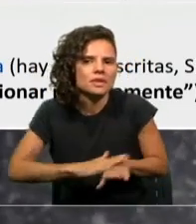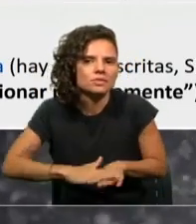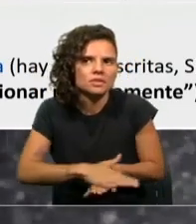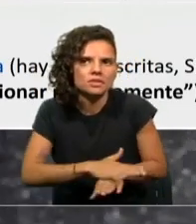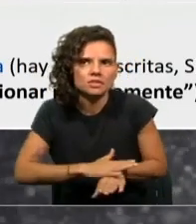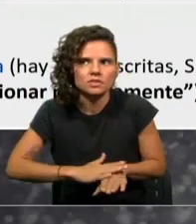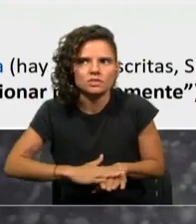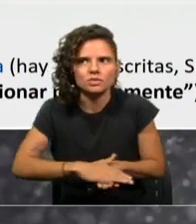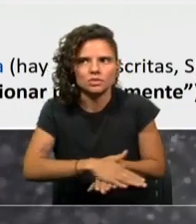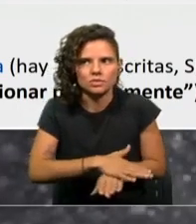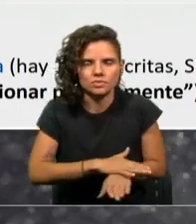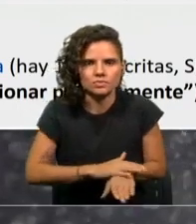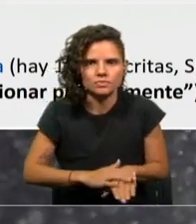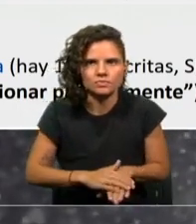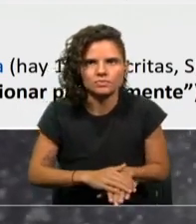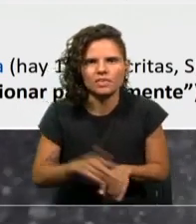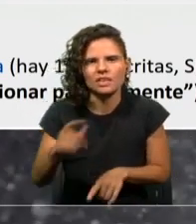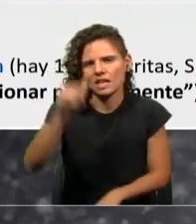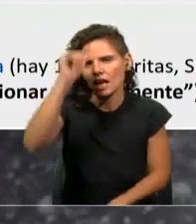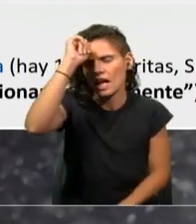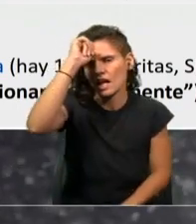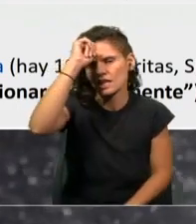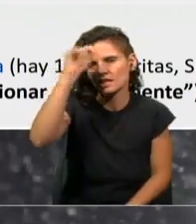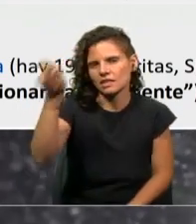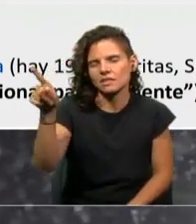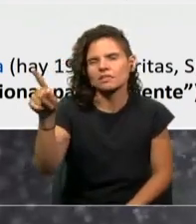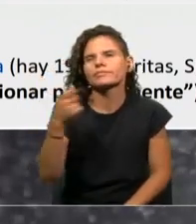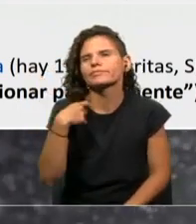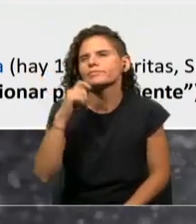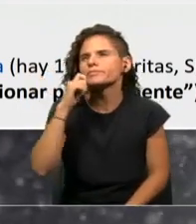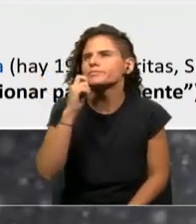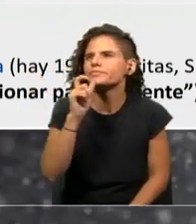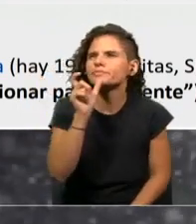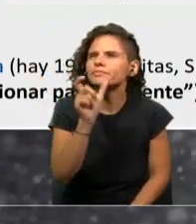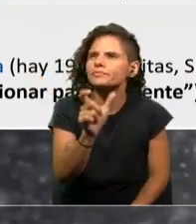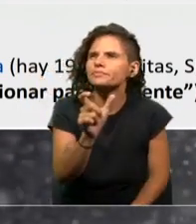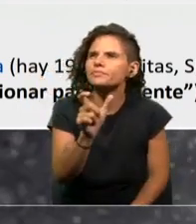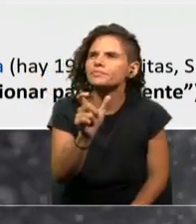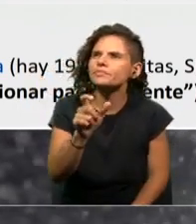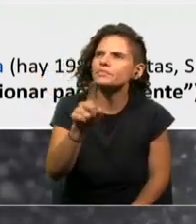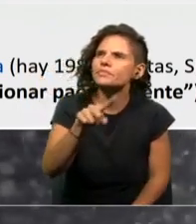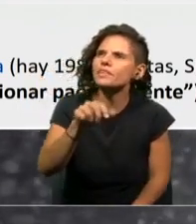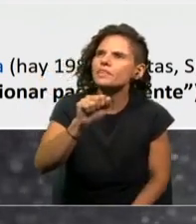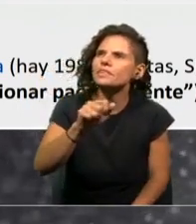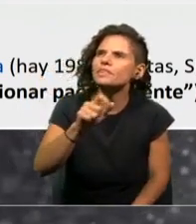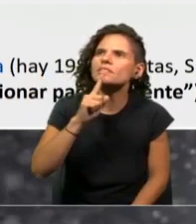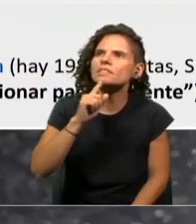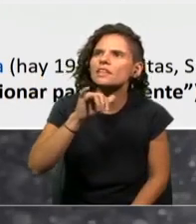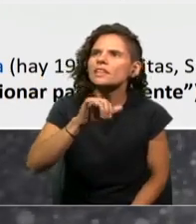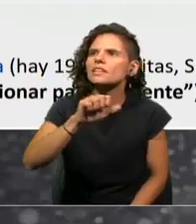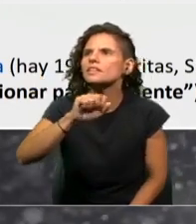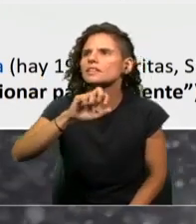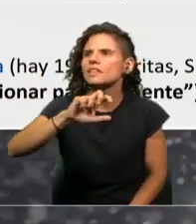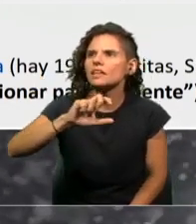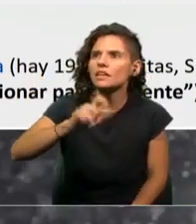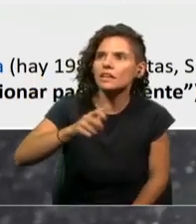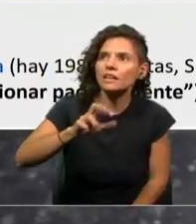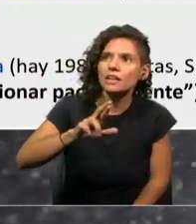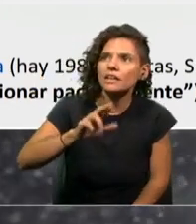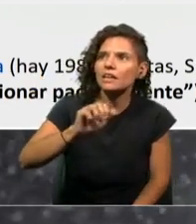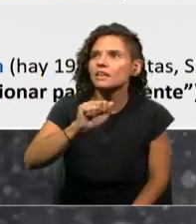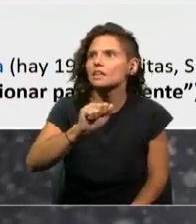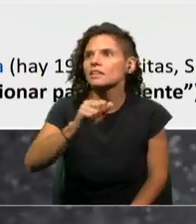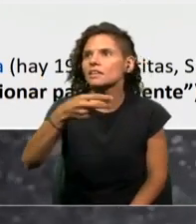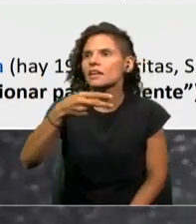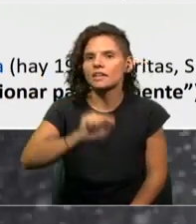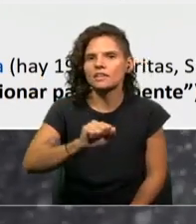indio, así que le llamaba Satyagraha, que significa resistencia civil ética. ¿Ya?